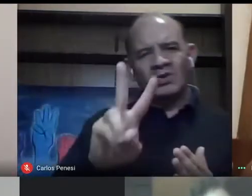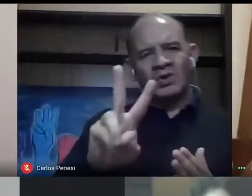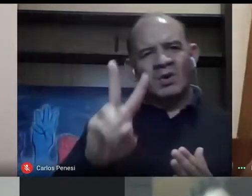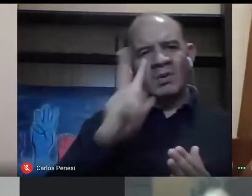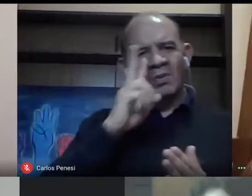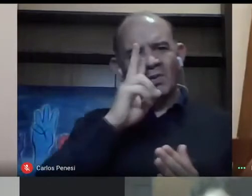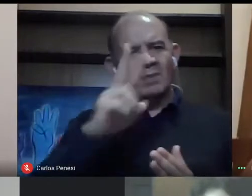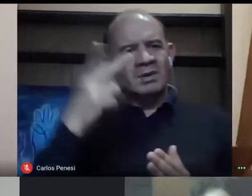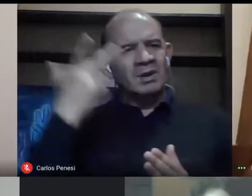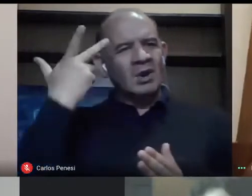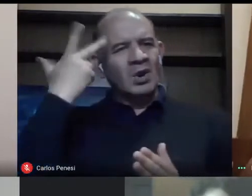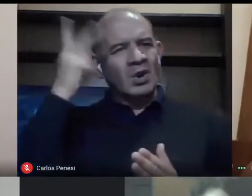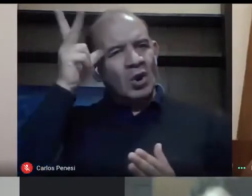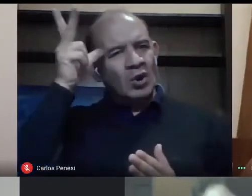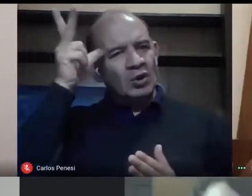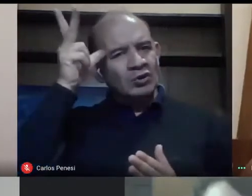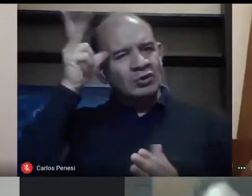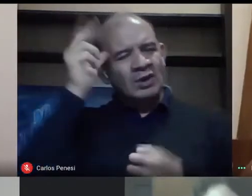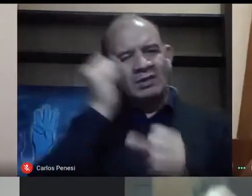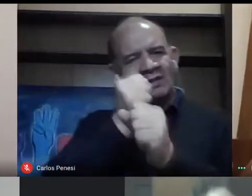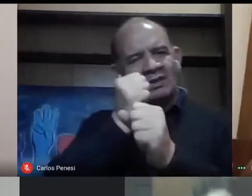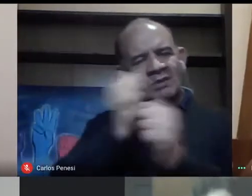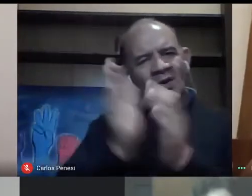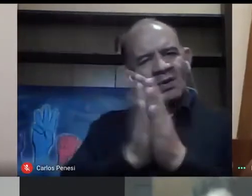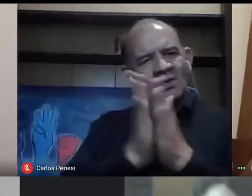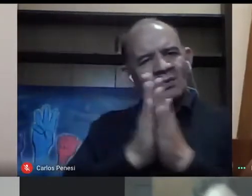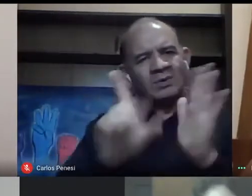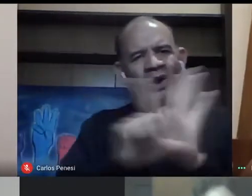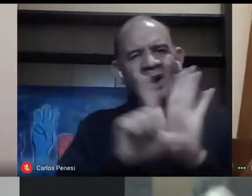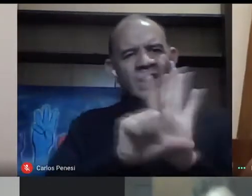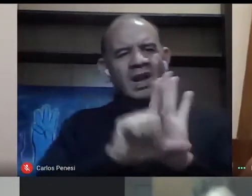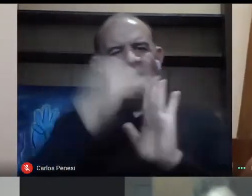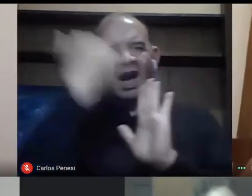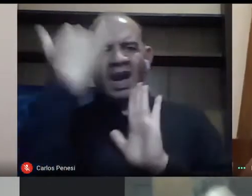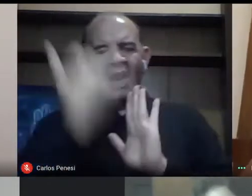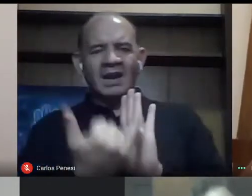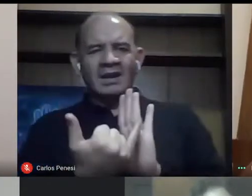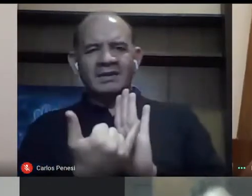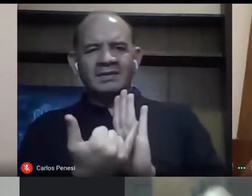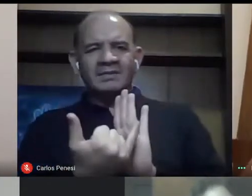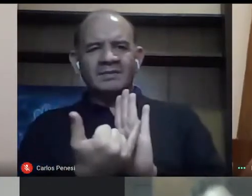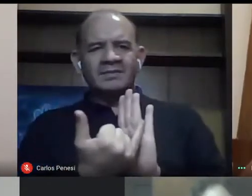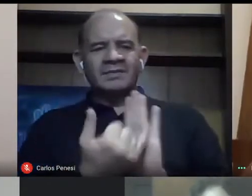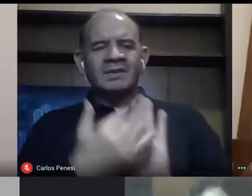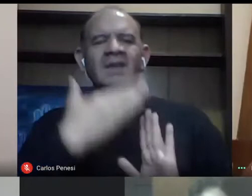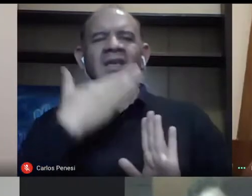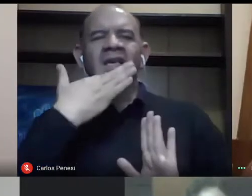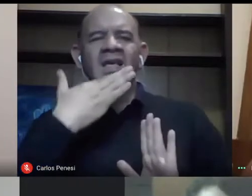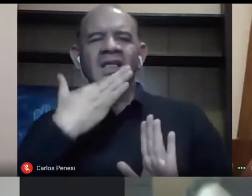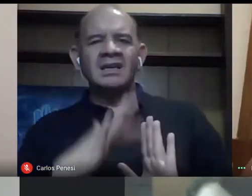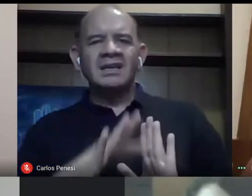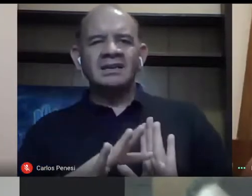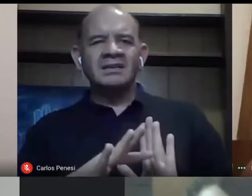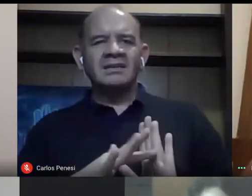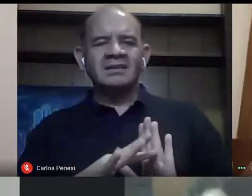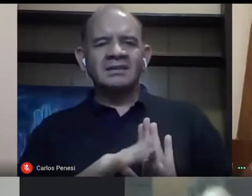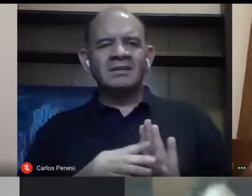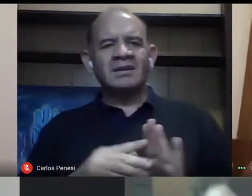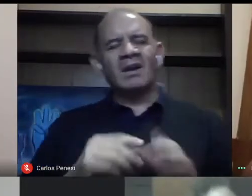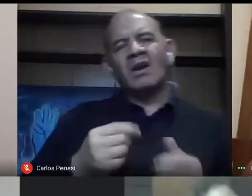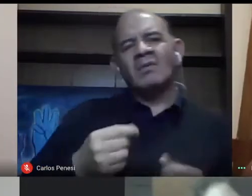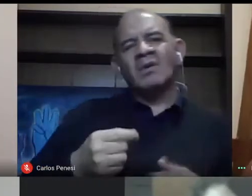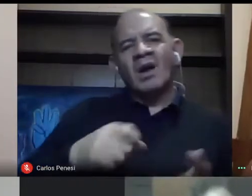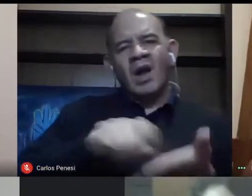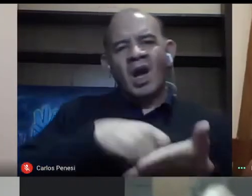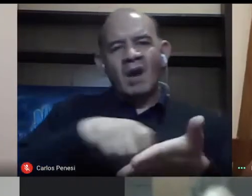acá en Argentina habíamos trabajado, lograr una ley que tomara en cuenta algo de las excepciones al derecho de autor para